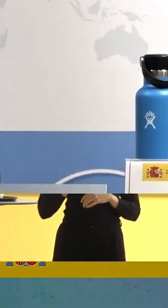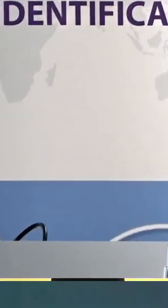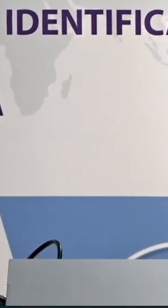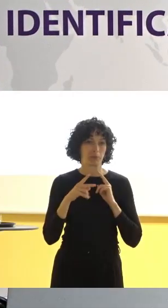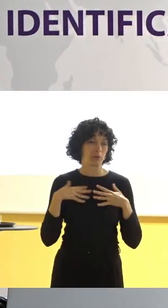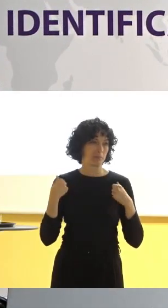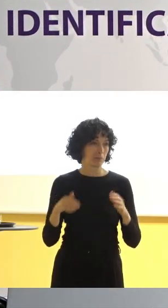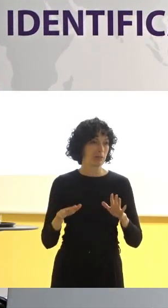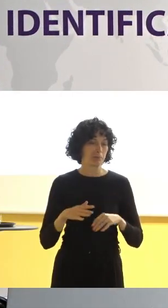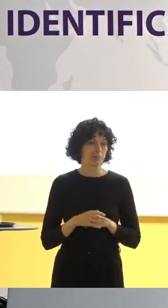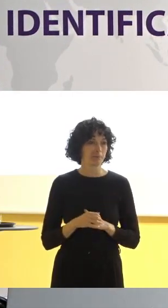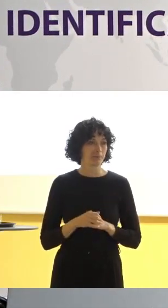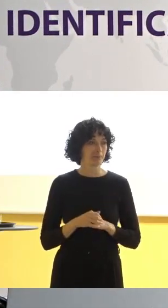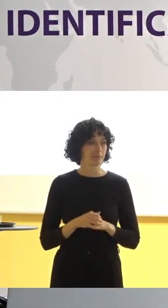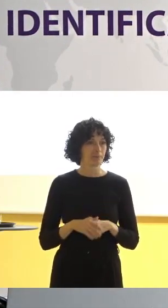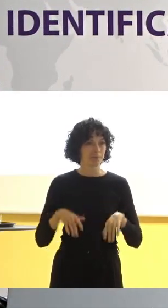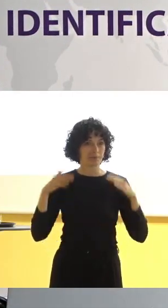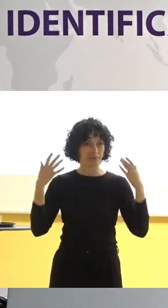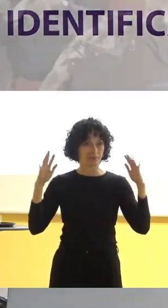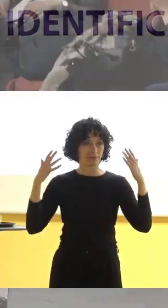responder cualquier cuestión.